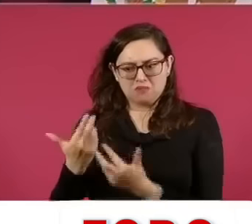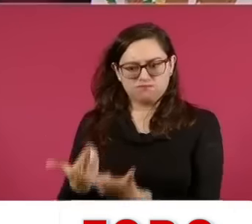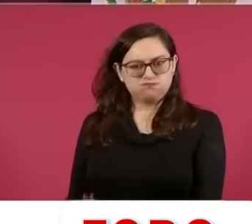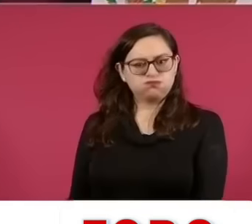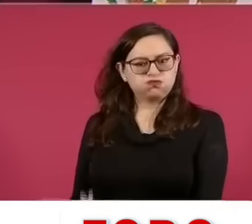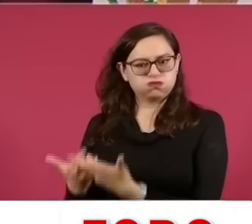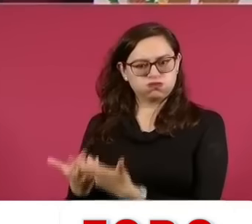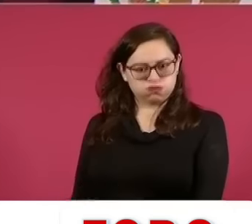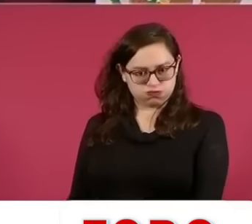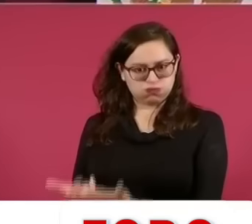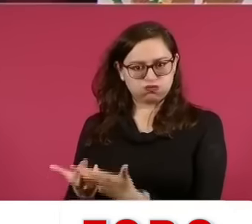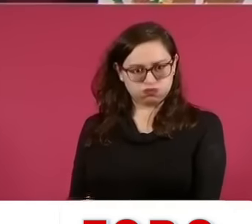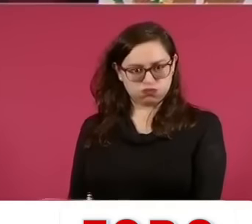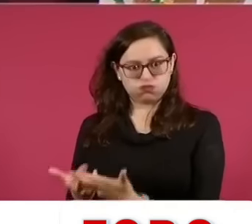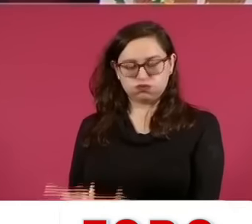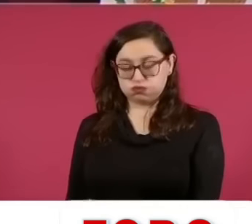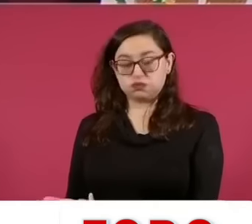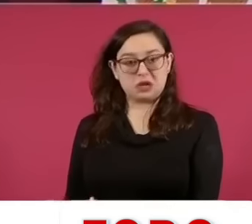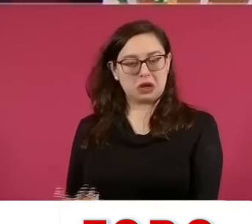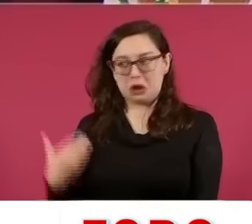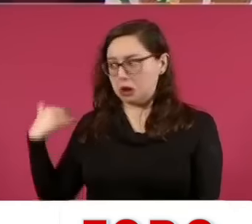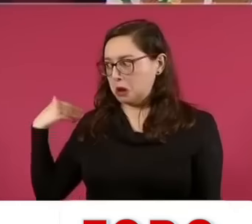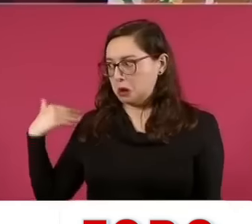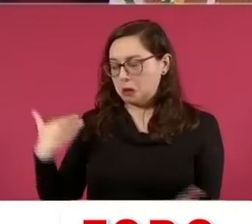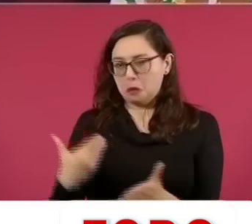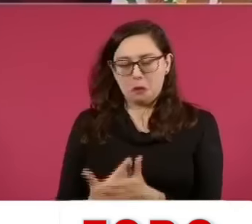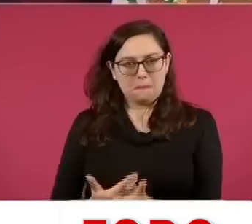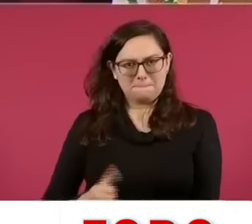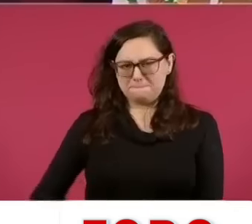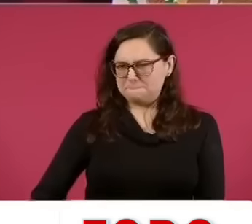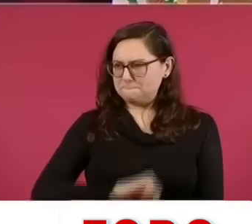suficientes, récord